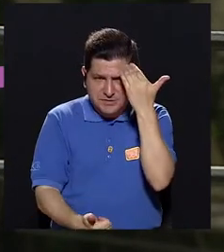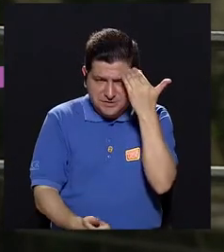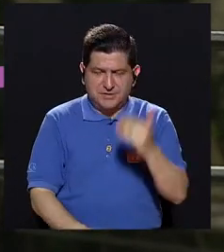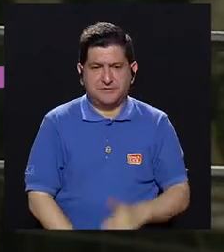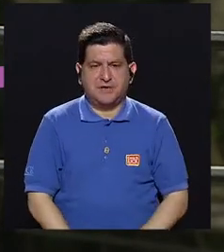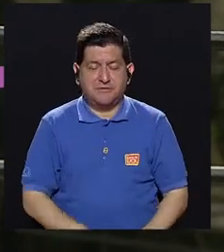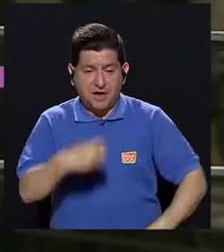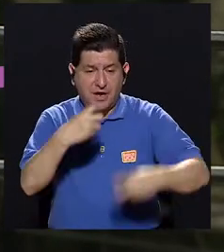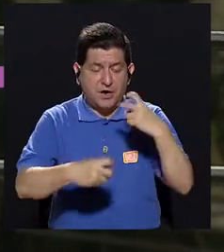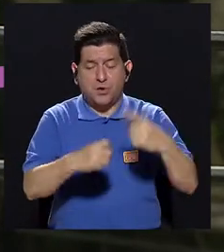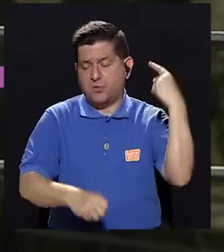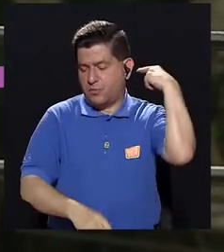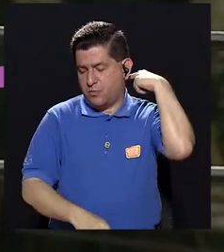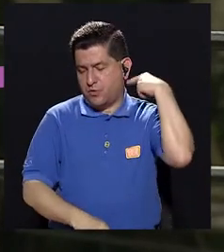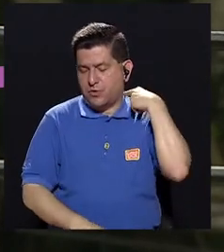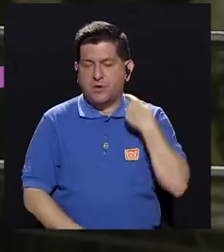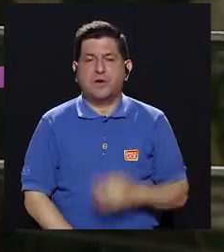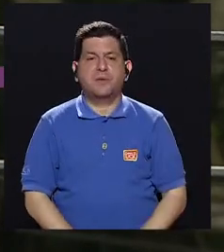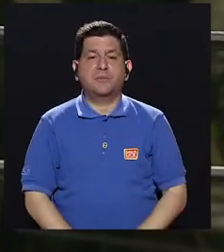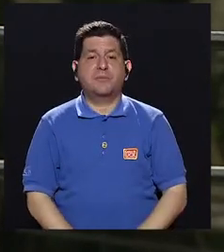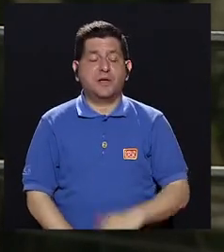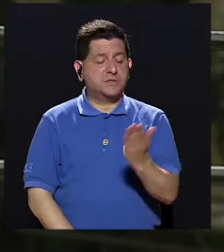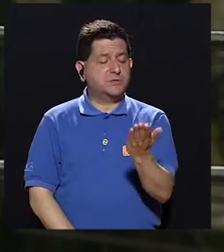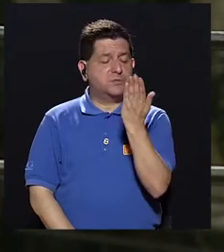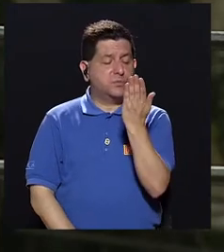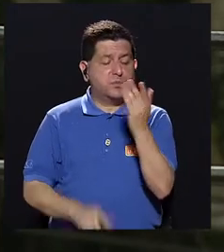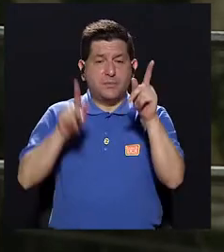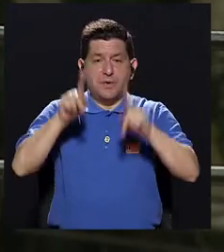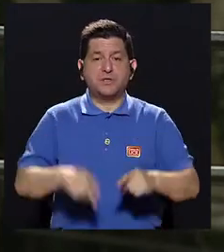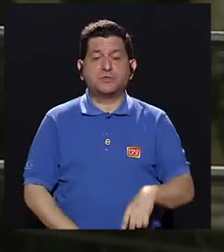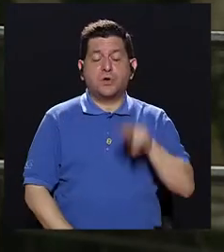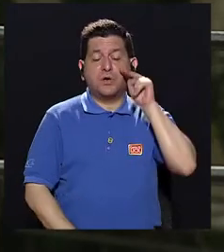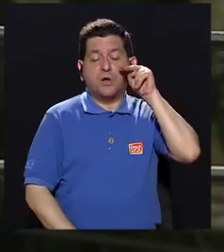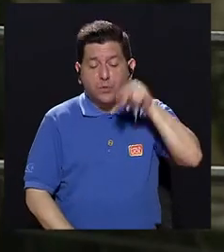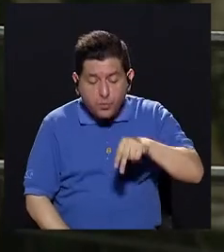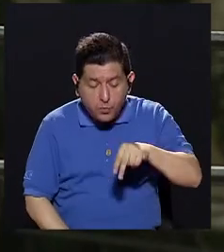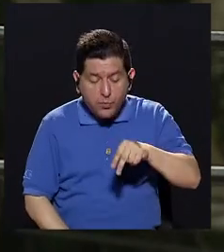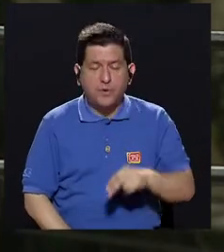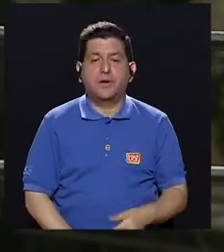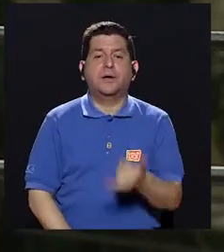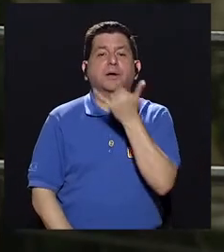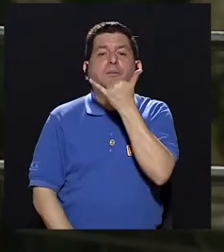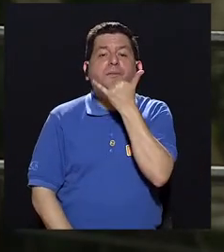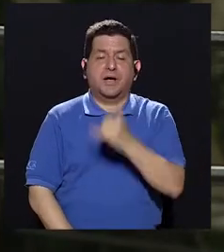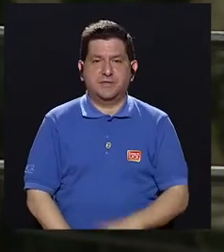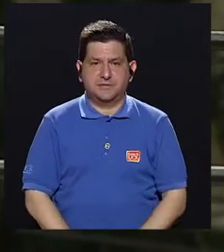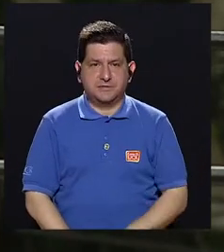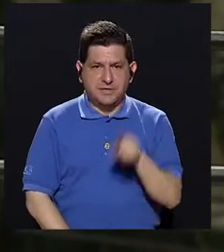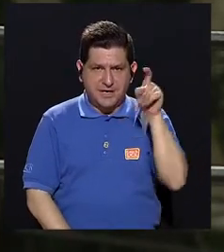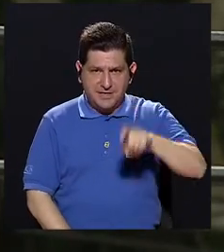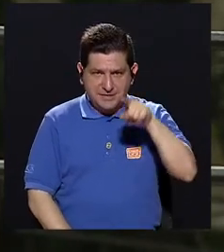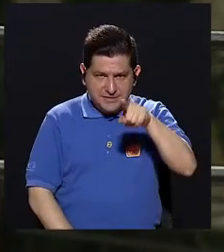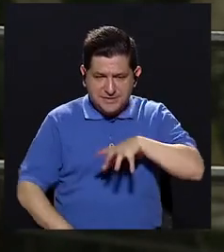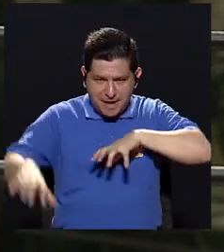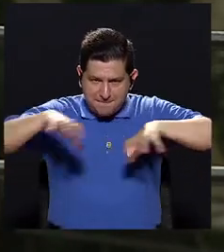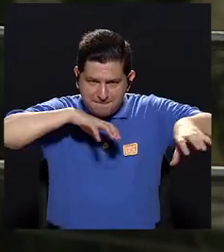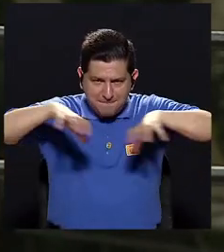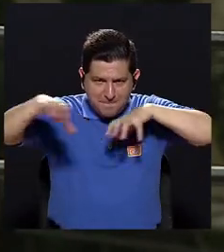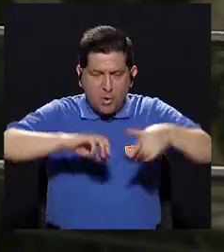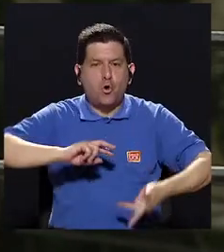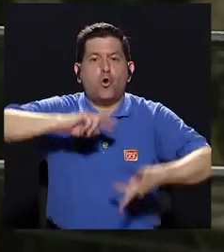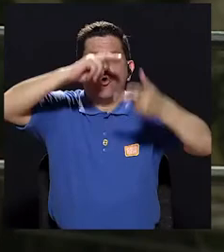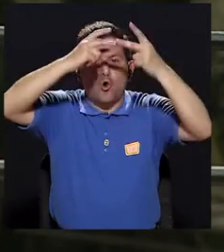muchos problemas cervicales por los teléfonos, porque las personas ahora están mucho así, ¿cierto?, viendo para abajo. Entonces, ¿qué es lo que pasa? Es que tenés que hacer